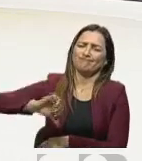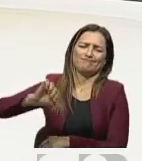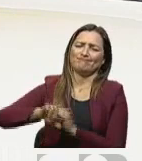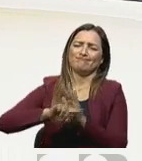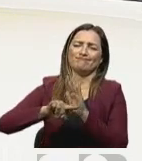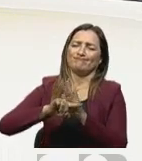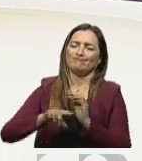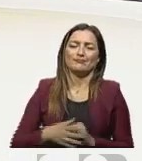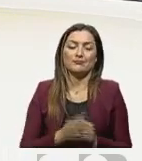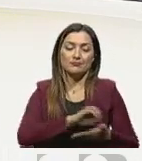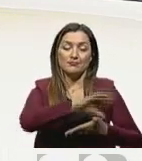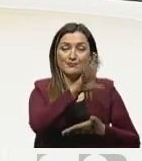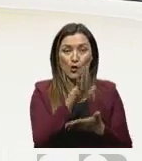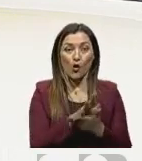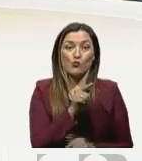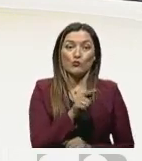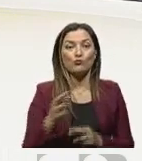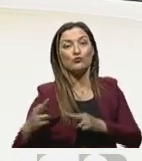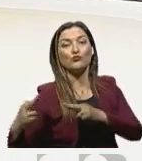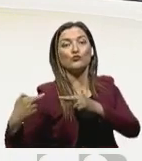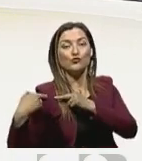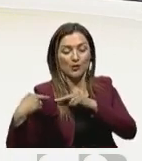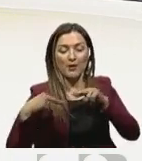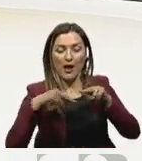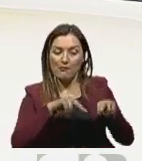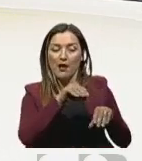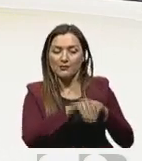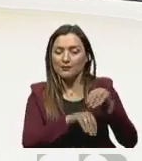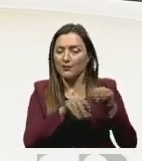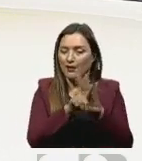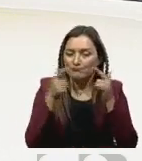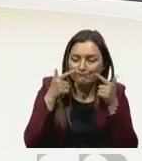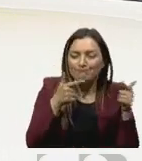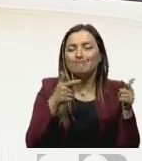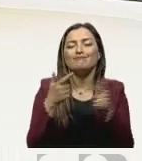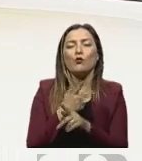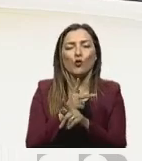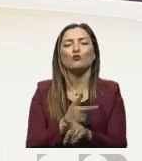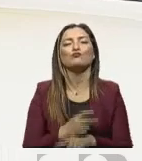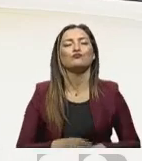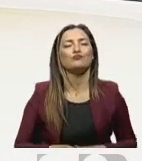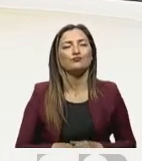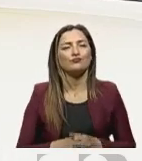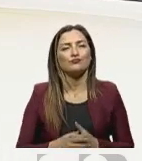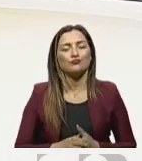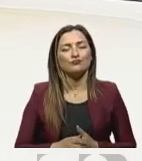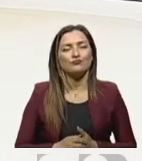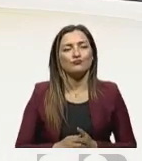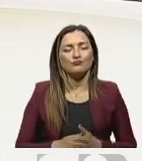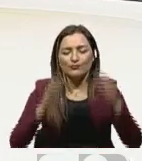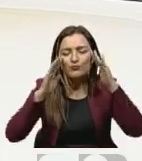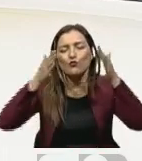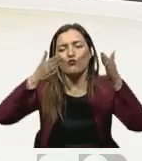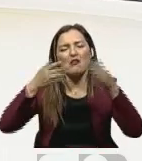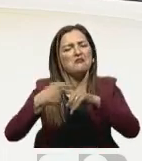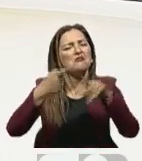y la asamblea nacional es la encargada la responsable de velar por lo que está sucediendo y realmente se enfocan